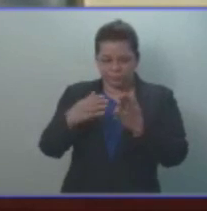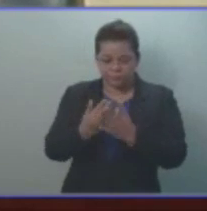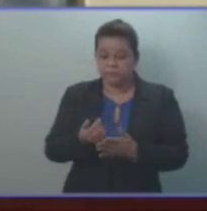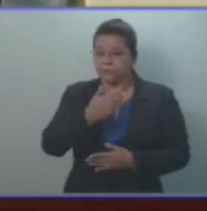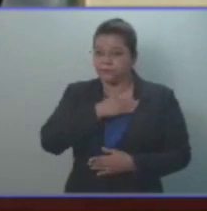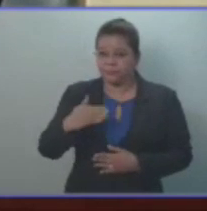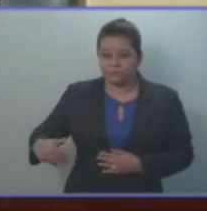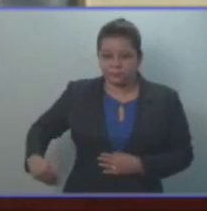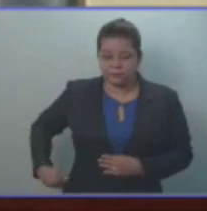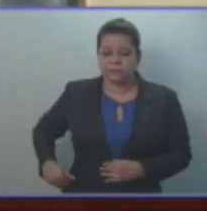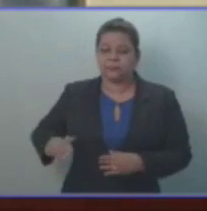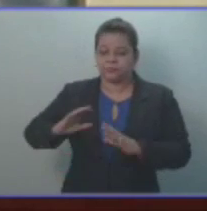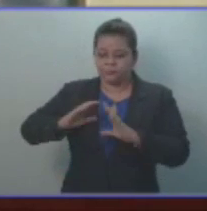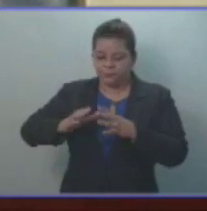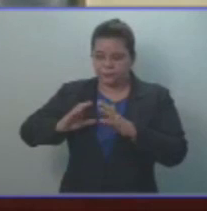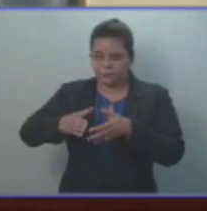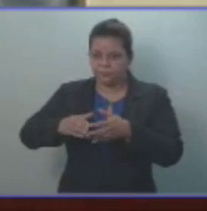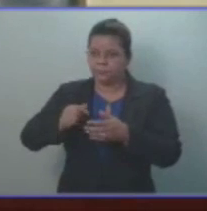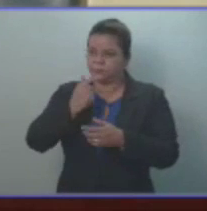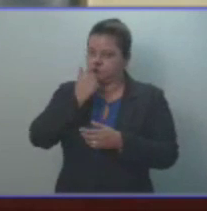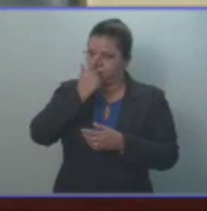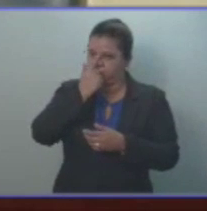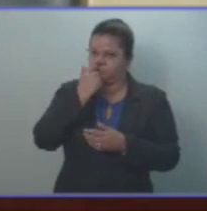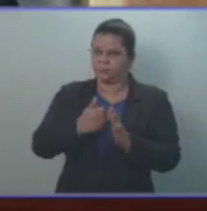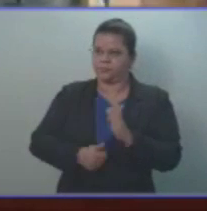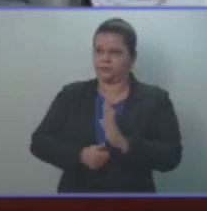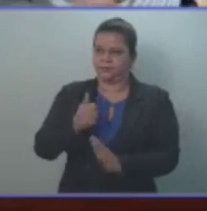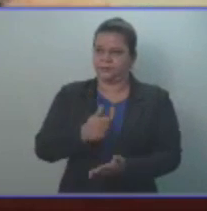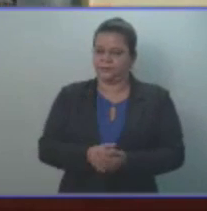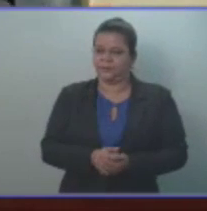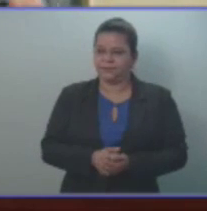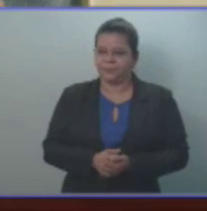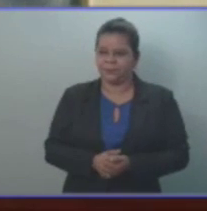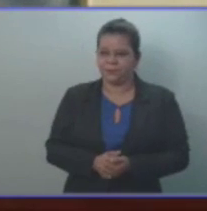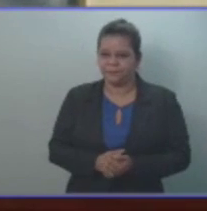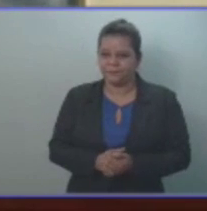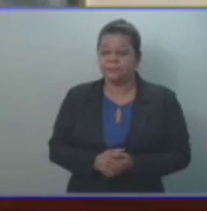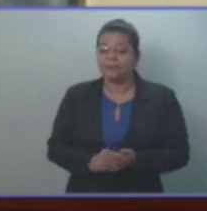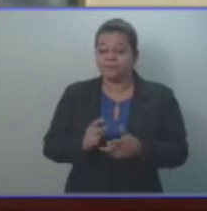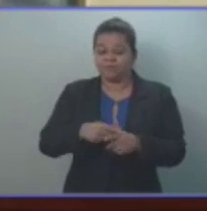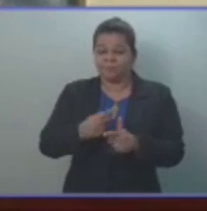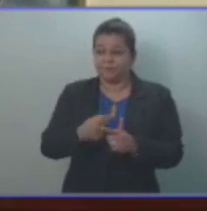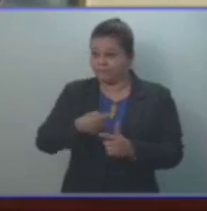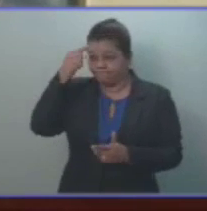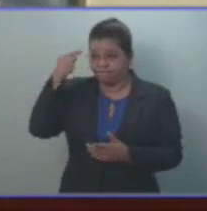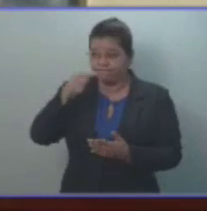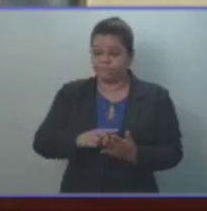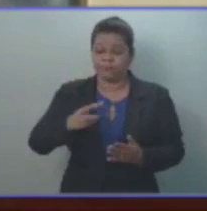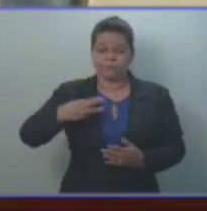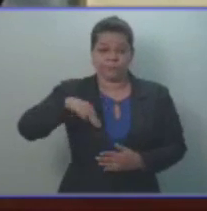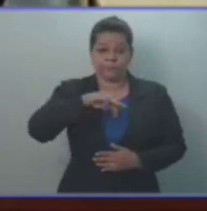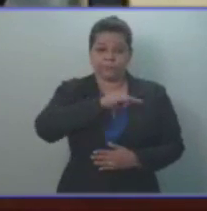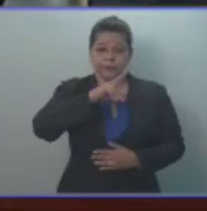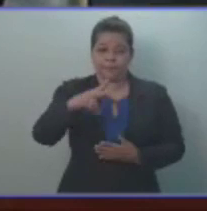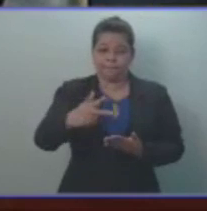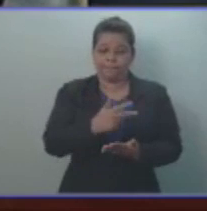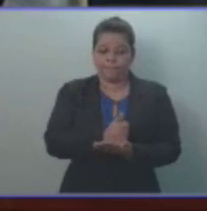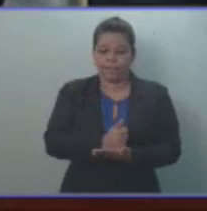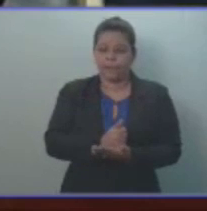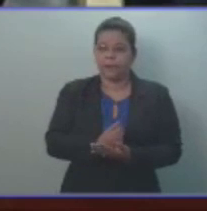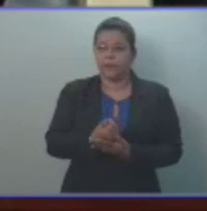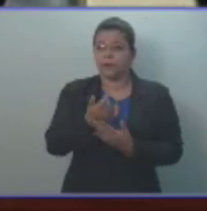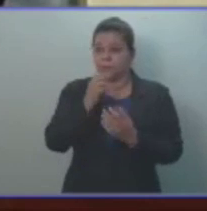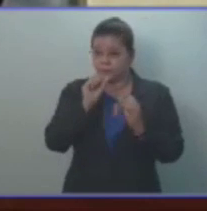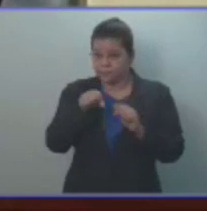presidenta de la comisión, diputada Yancy Urbina, que ayer que venía el señor ministro de Hacienda, insistiéramos